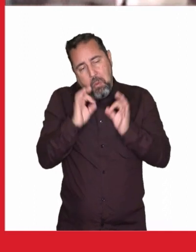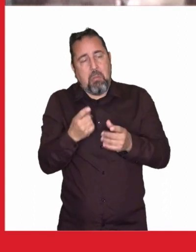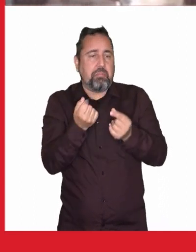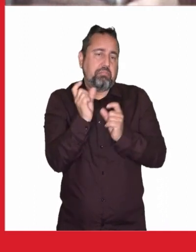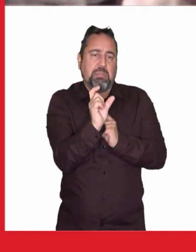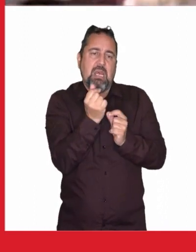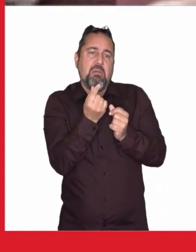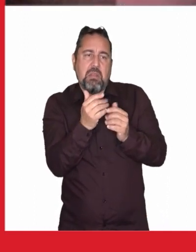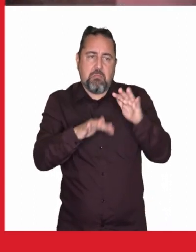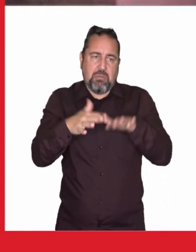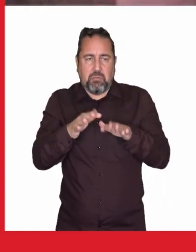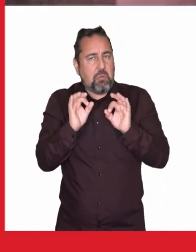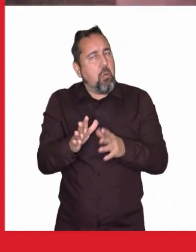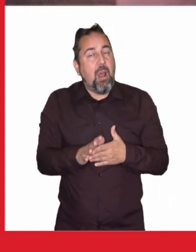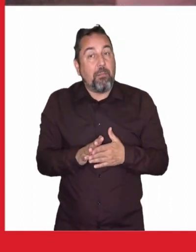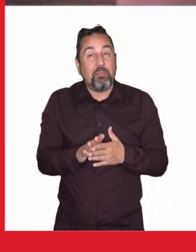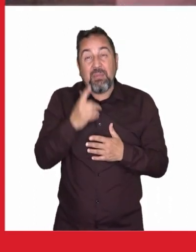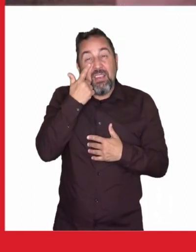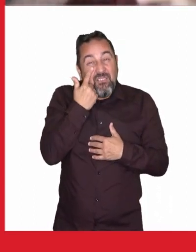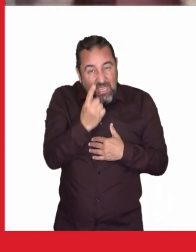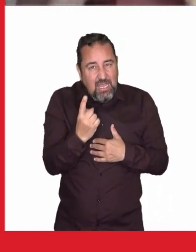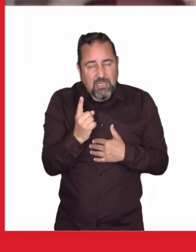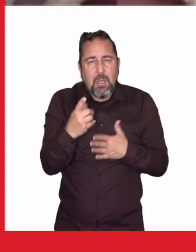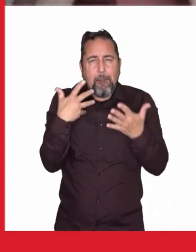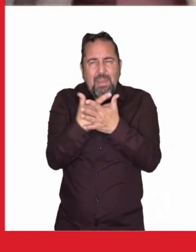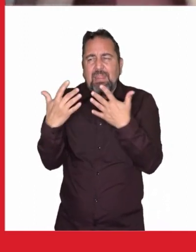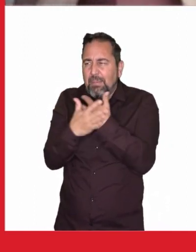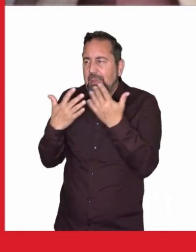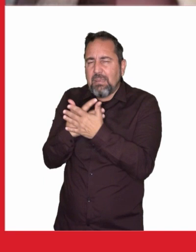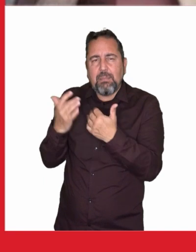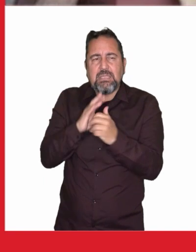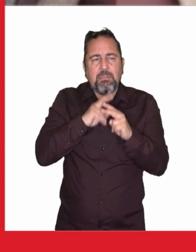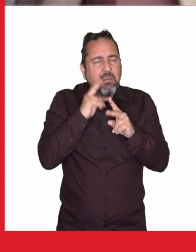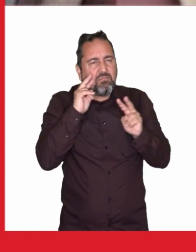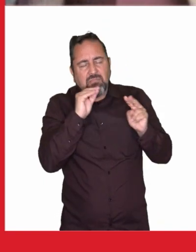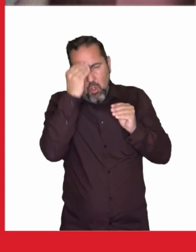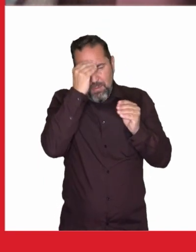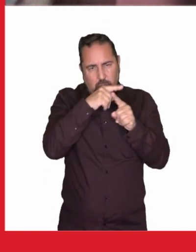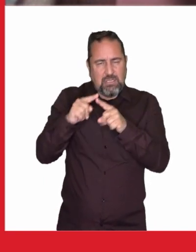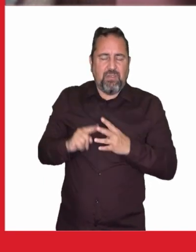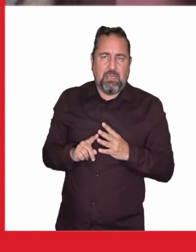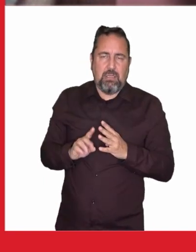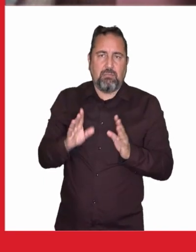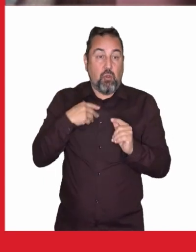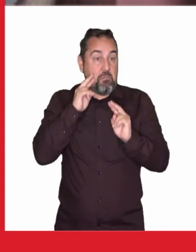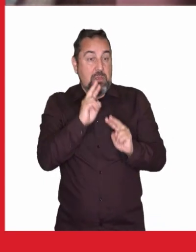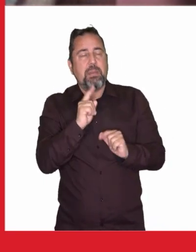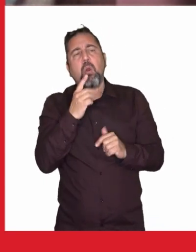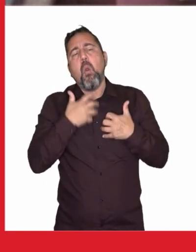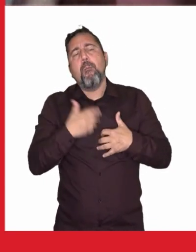En general se está vendiendo a 30 euros. Pues la voy a vender a 30 euros. Y normalmente todo, si os fijáis, es una mezcla de muchas visiones